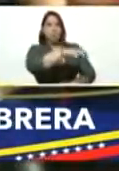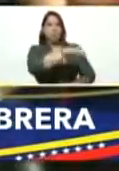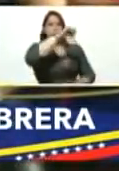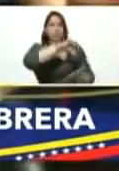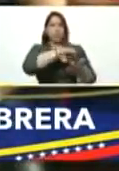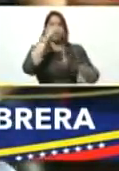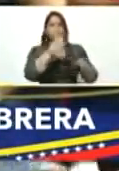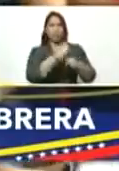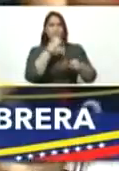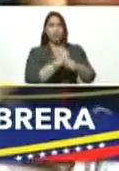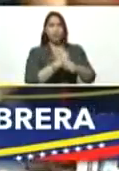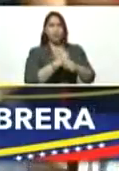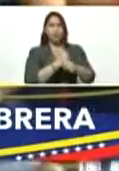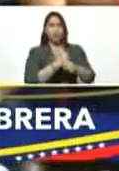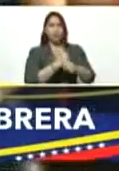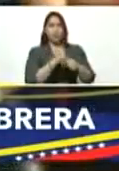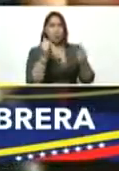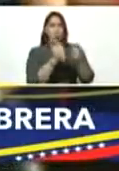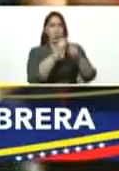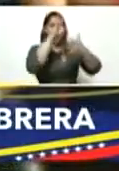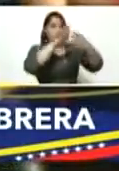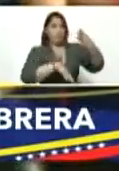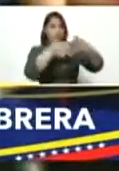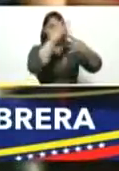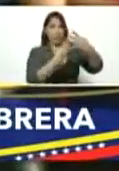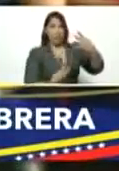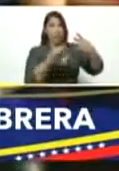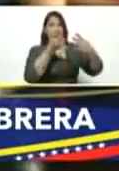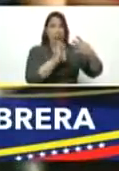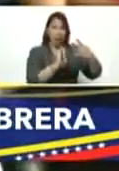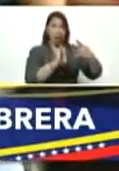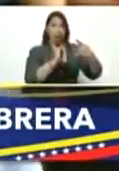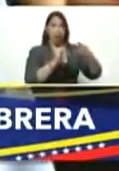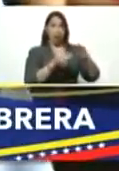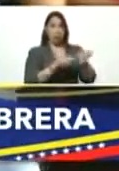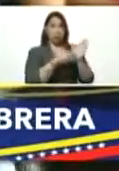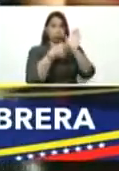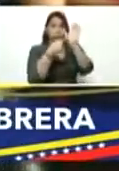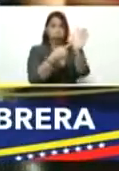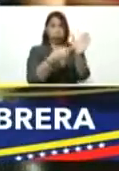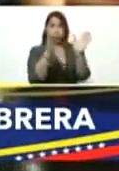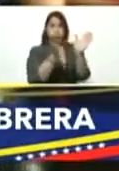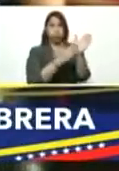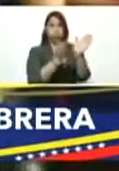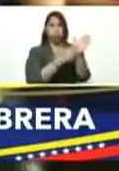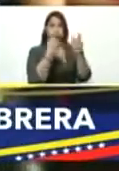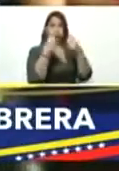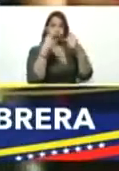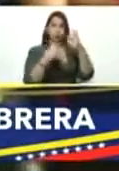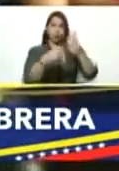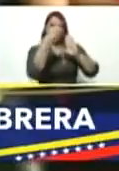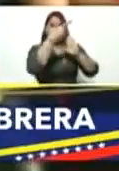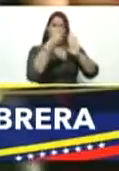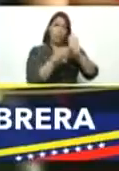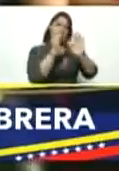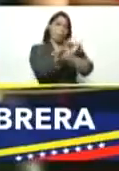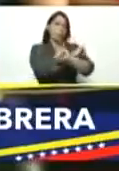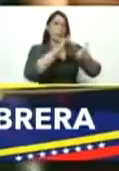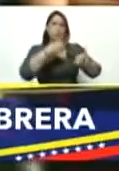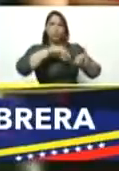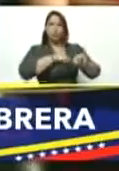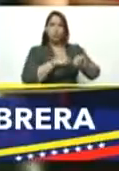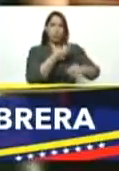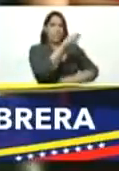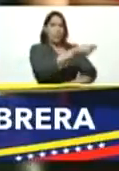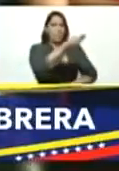trabajo con la gente que está aquí está presentada con un conjunto de documentos que ya lo estamos distribuyendo